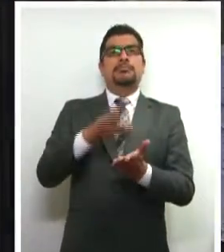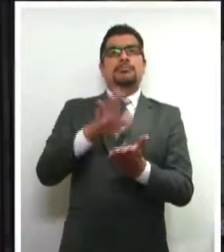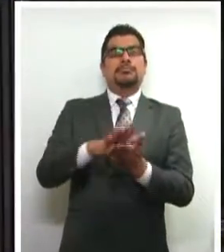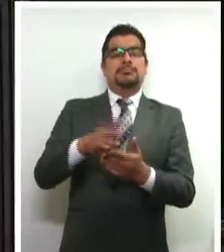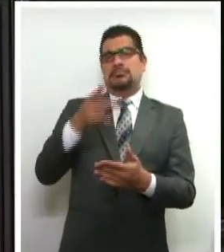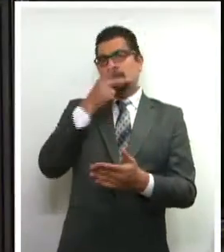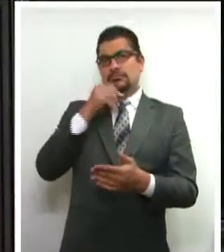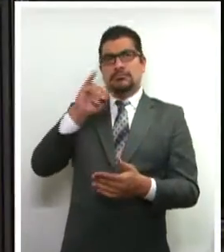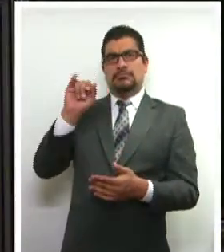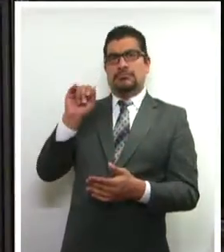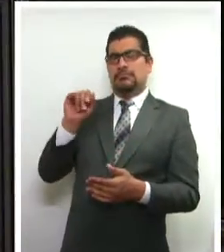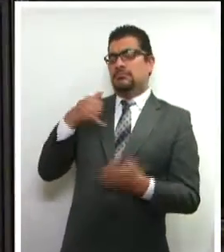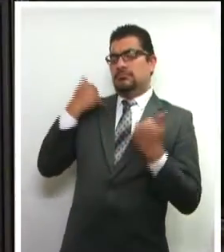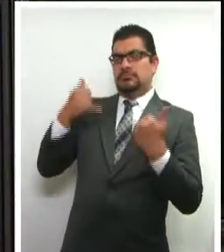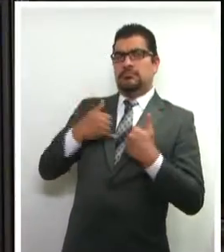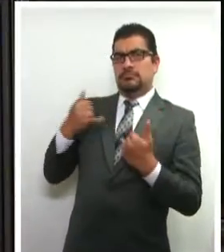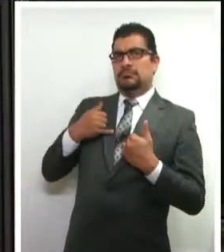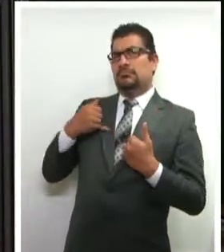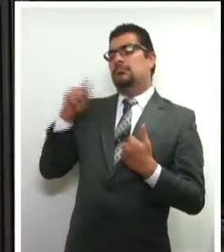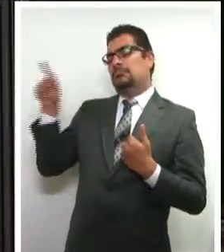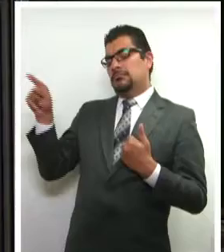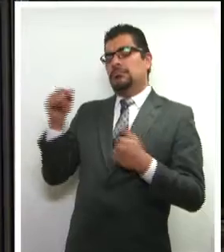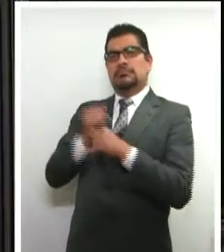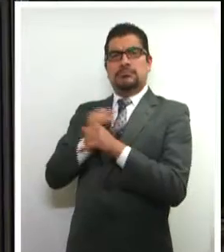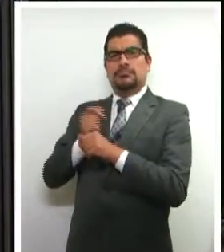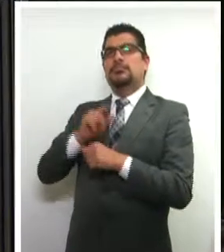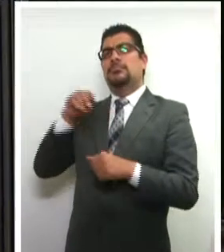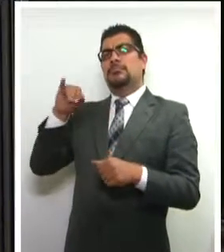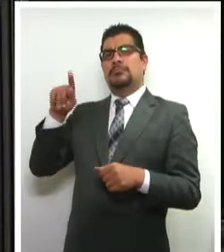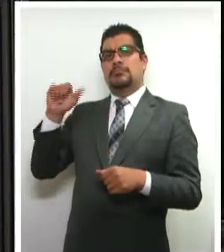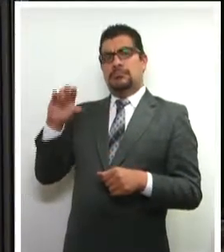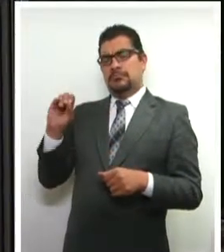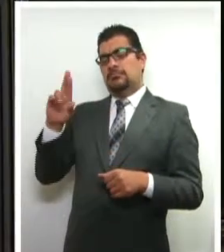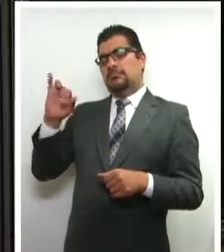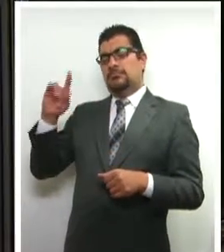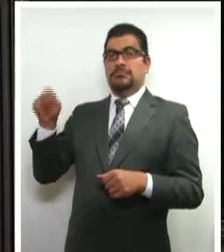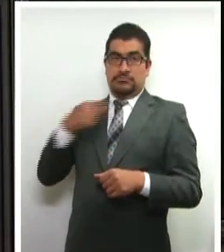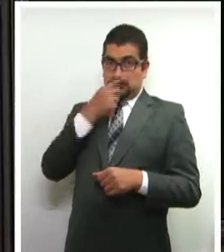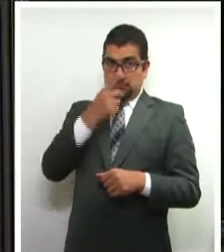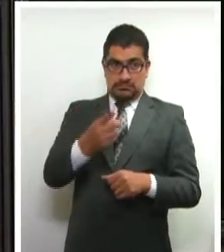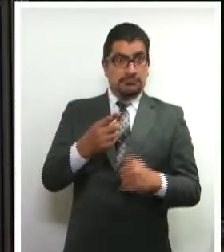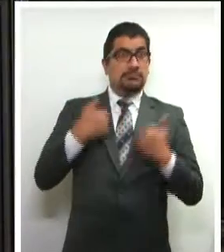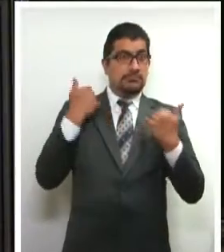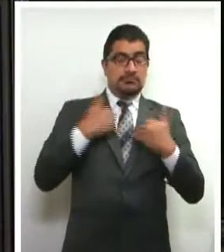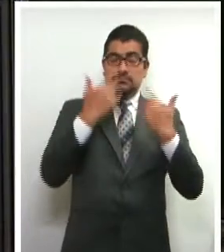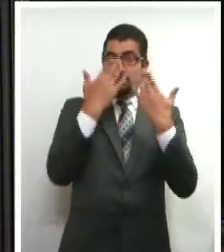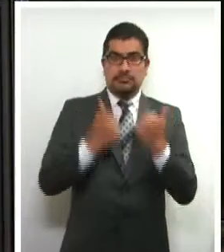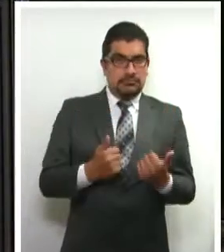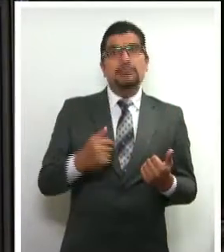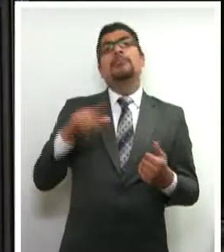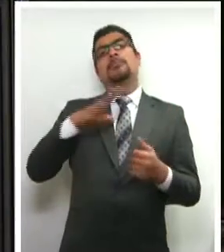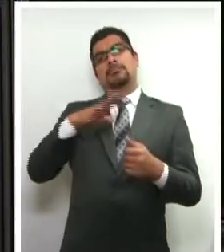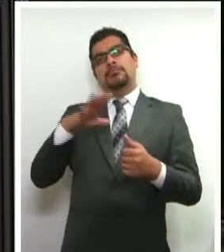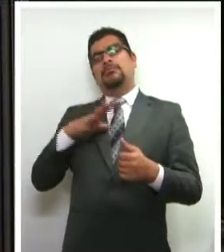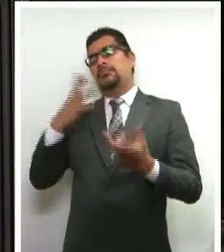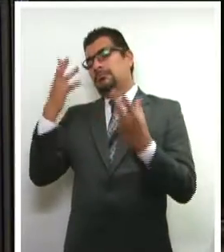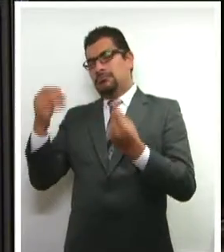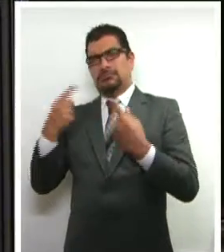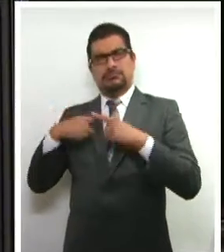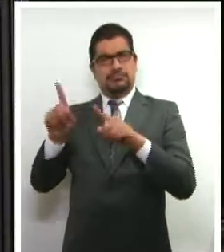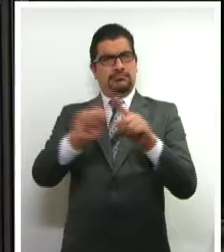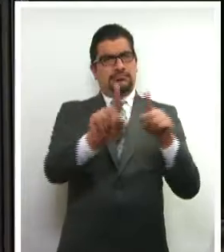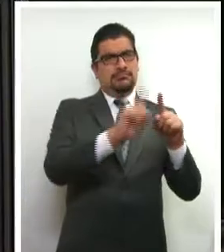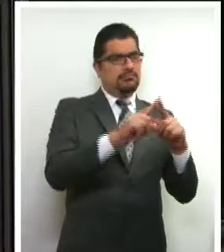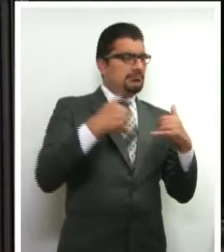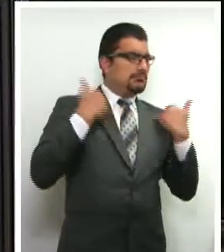al juvenólogo Ernesto Rodríguez, que dice: la juventud no existe, existen muchas y muchos